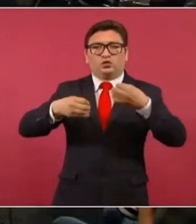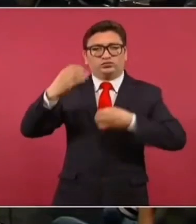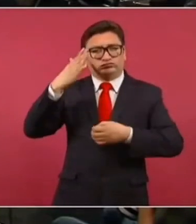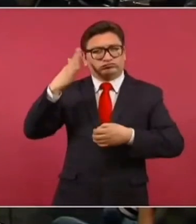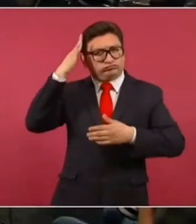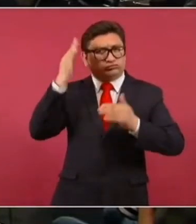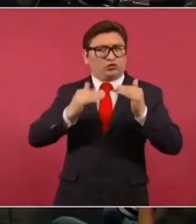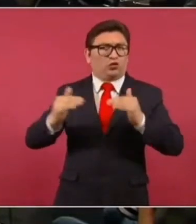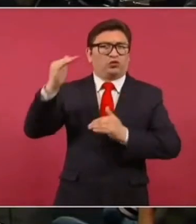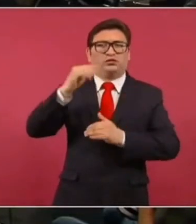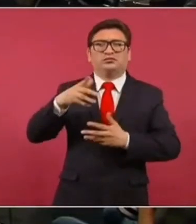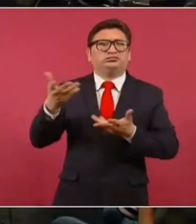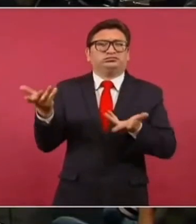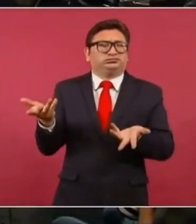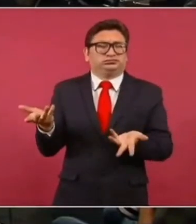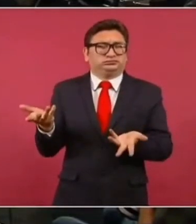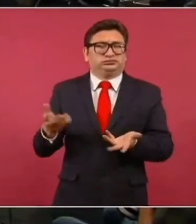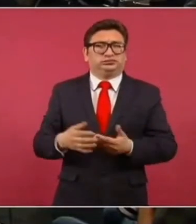ministro?